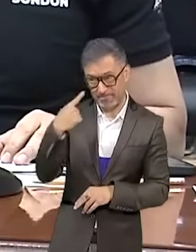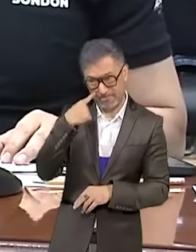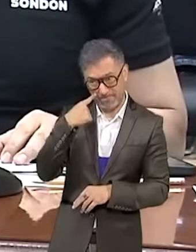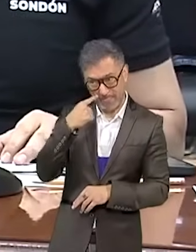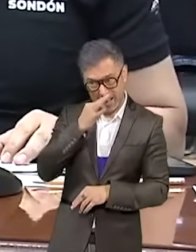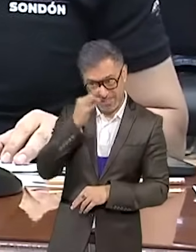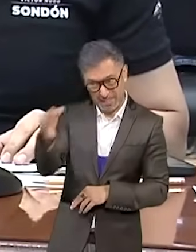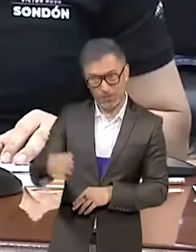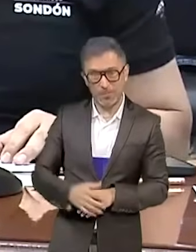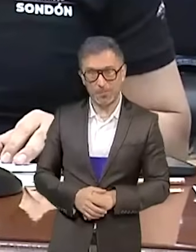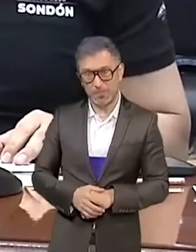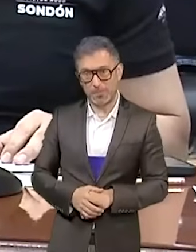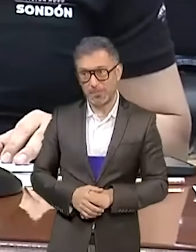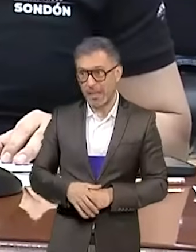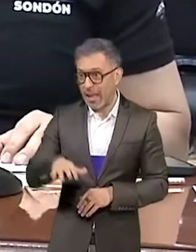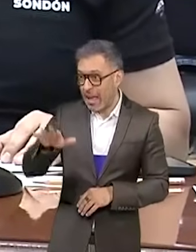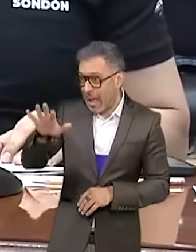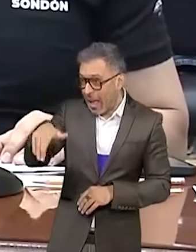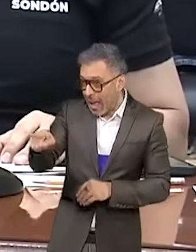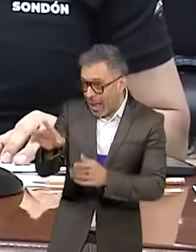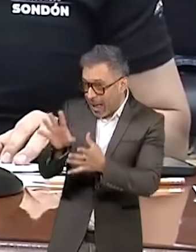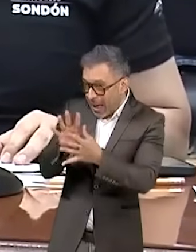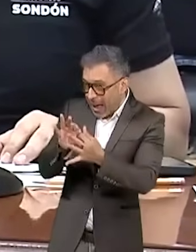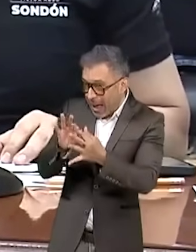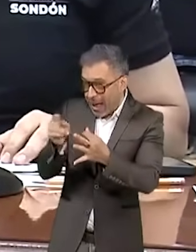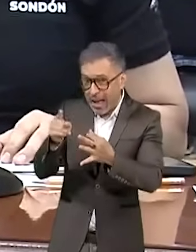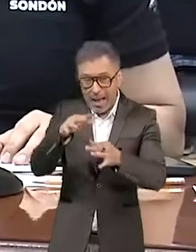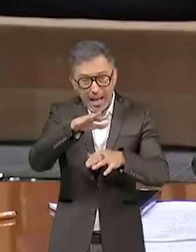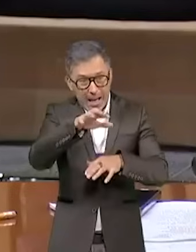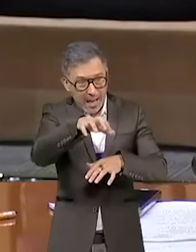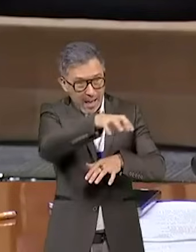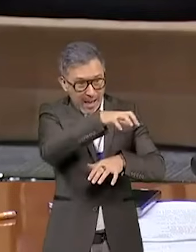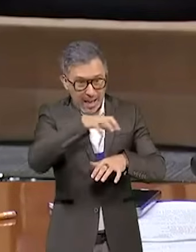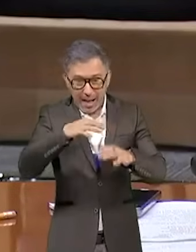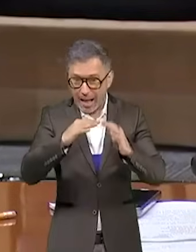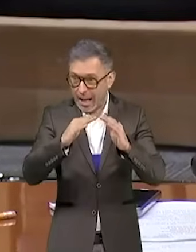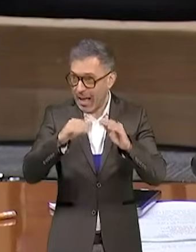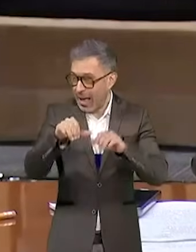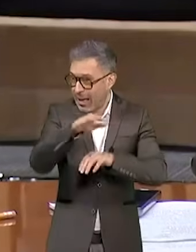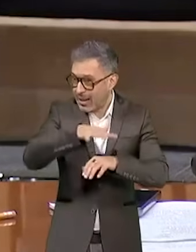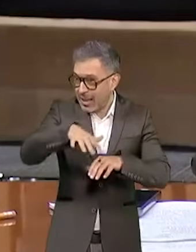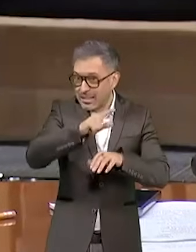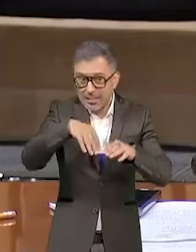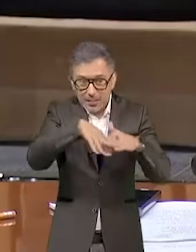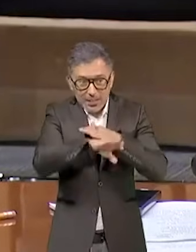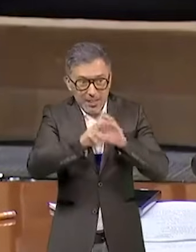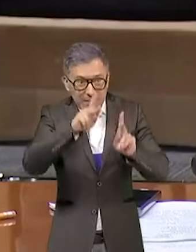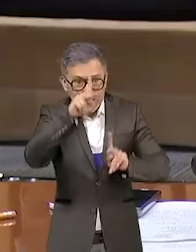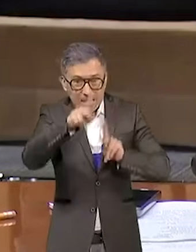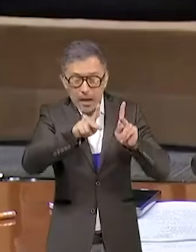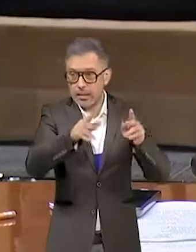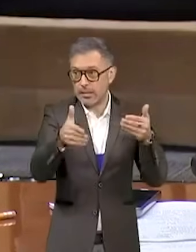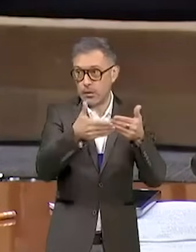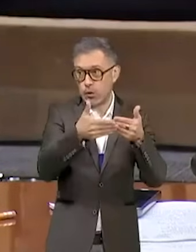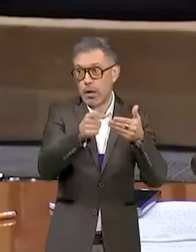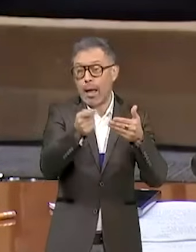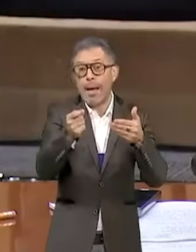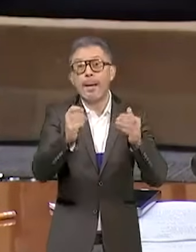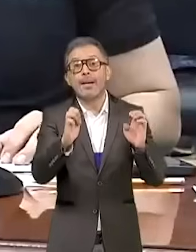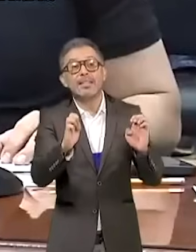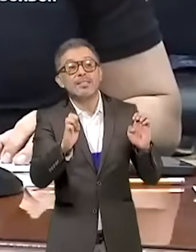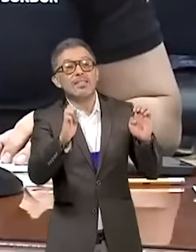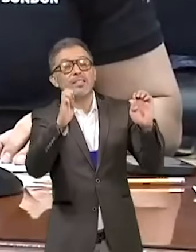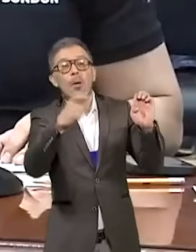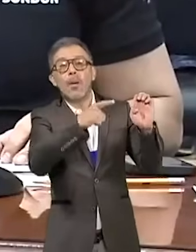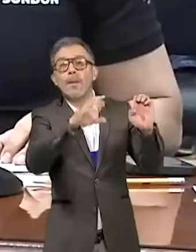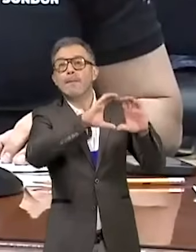cerraron todas esas áreas de las que usted habla que se podían visitar para poder conocer una parte de Palacio Nacional,